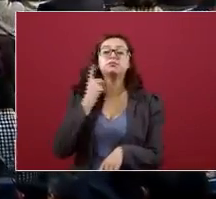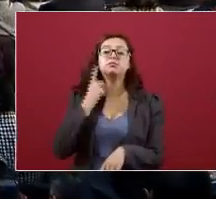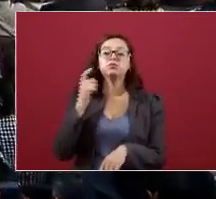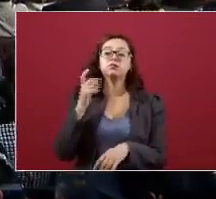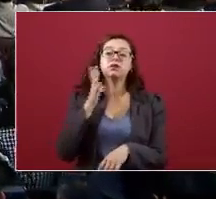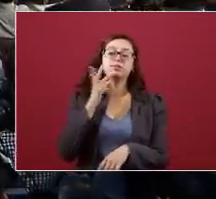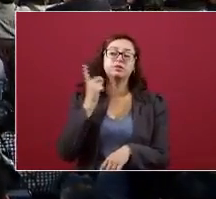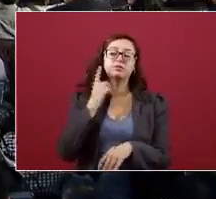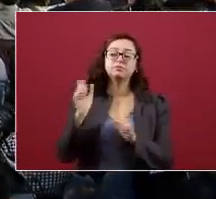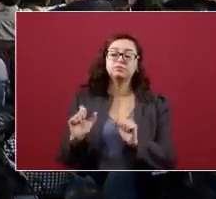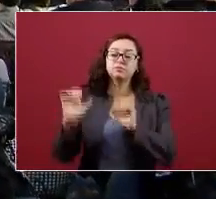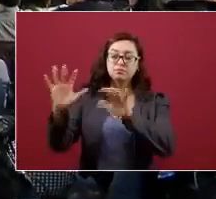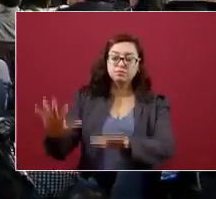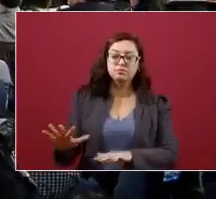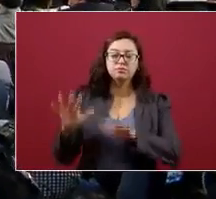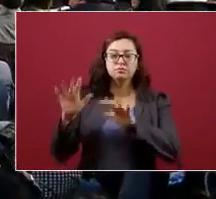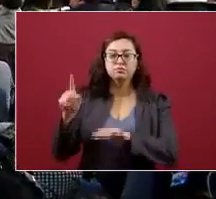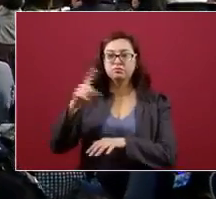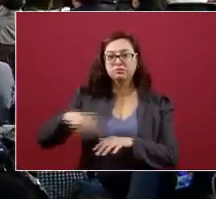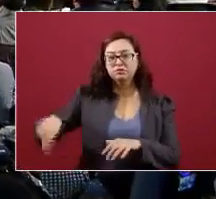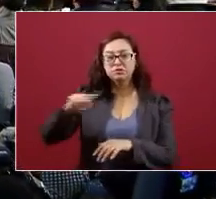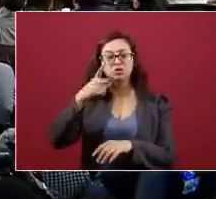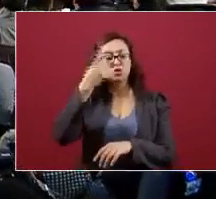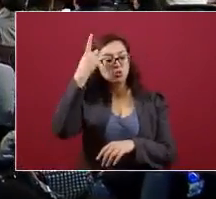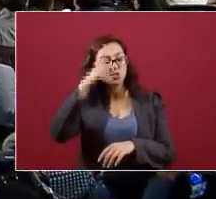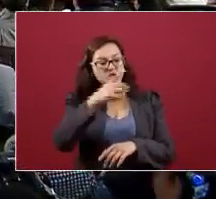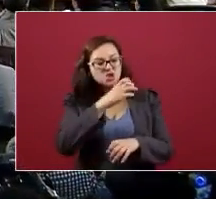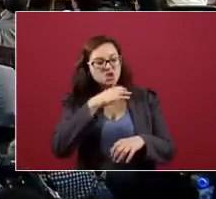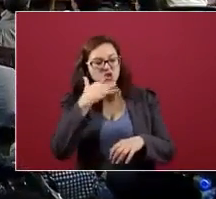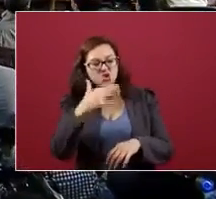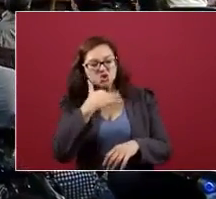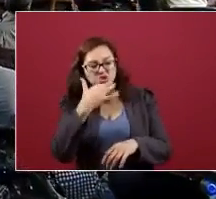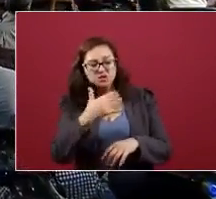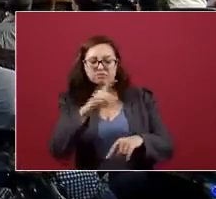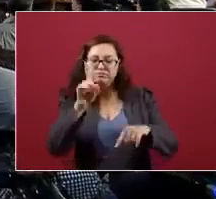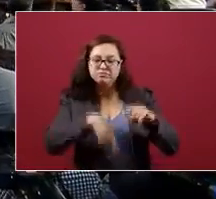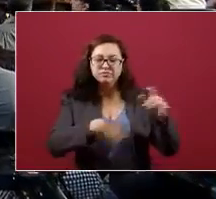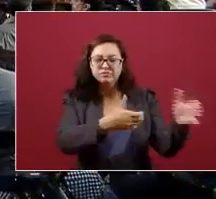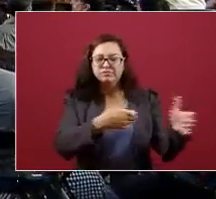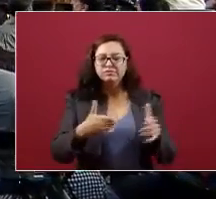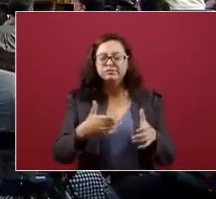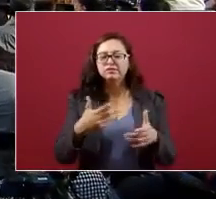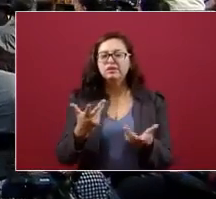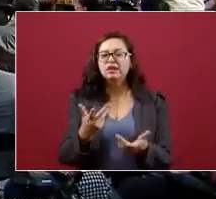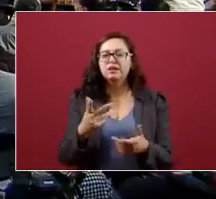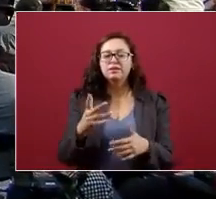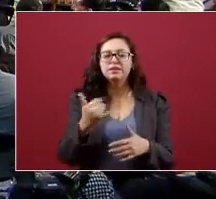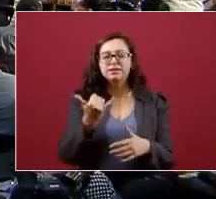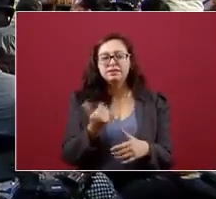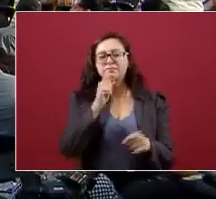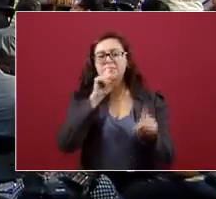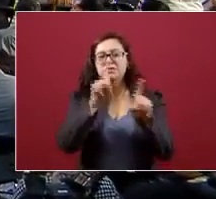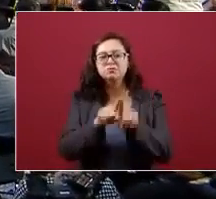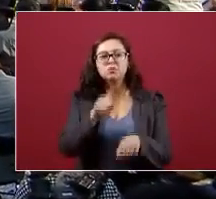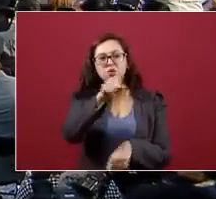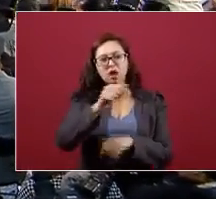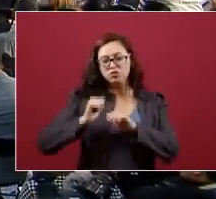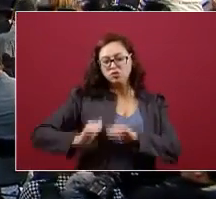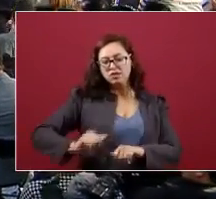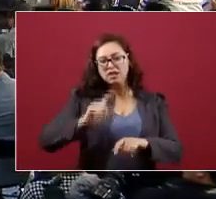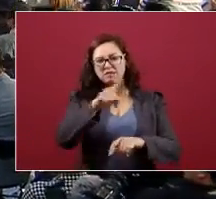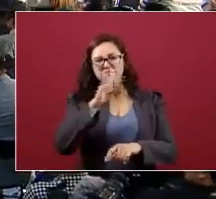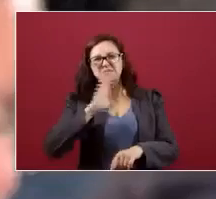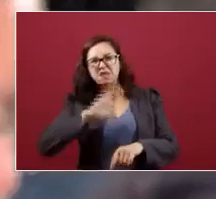y, bueno, opositores lo calificaron como una jugada tramposa para la reelección. Saber cuál es su postura. Y por otra